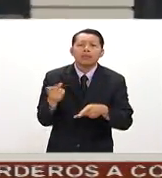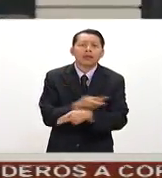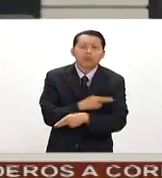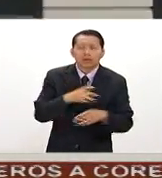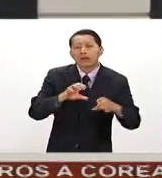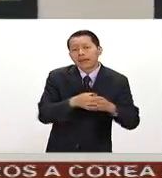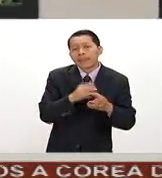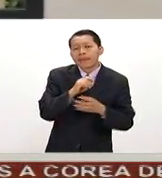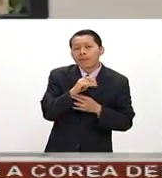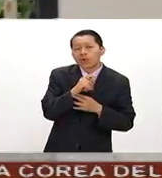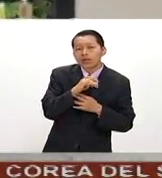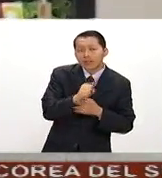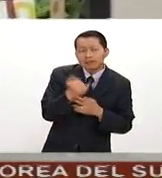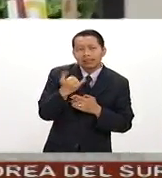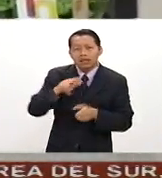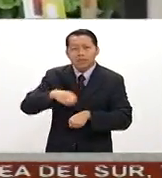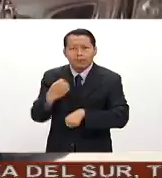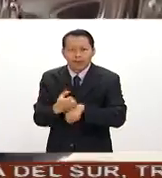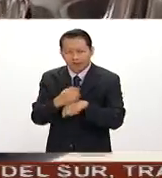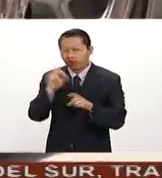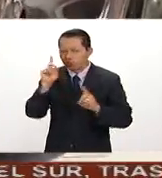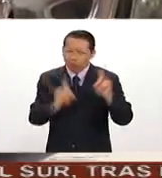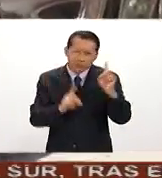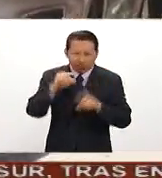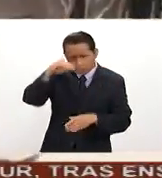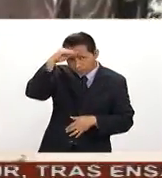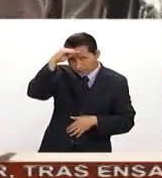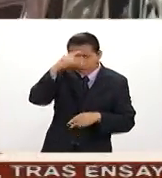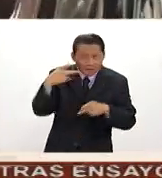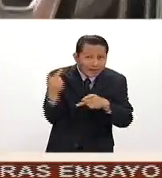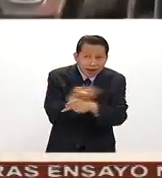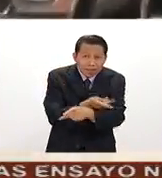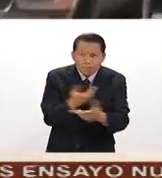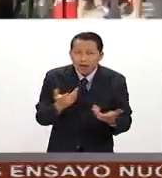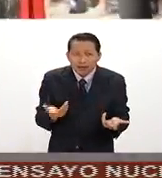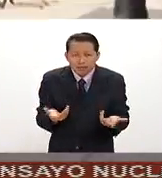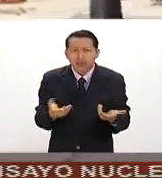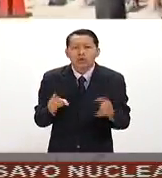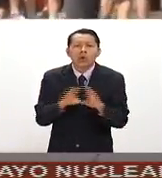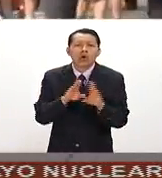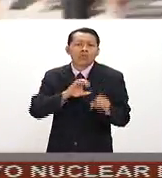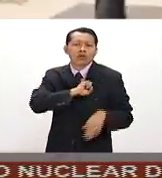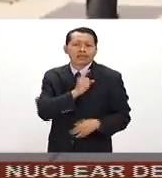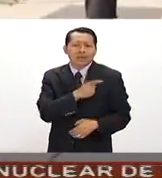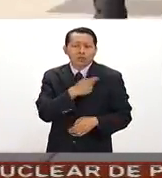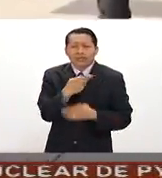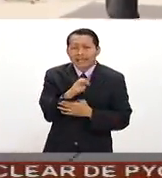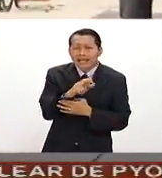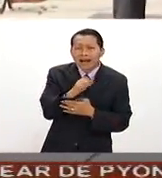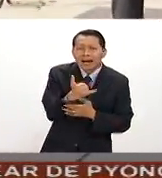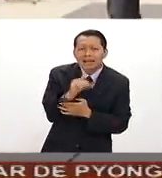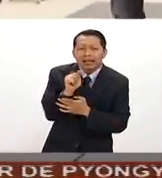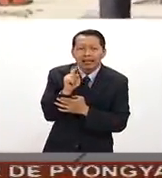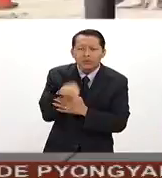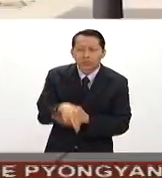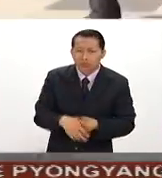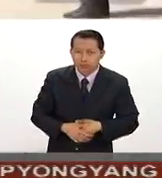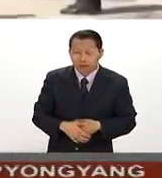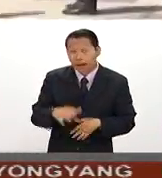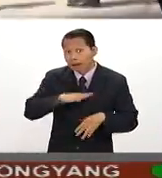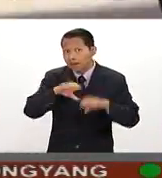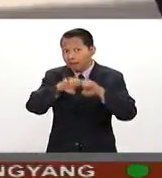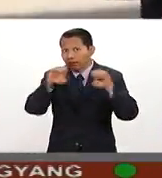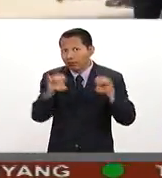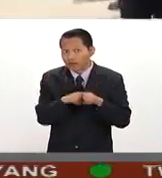demócratas como republicanos comenzaron a preguntarse qué está ocurriendo exactamente con la salud de Hillary. De acuerdo con el equipo